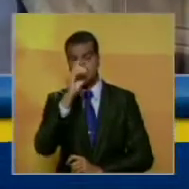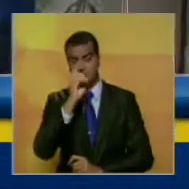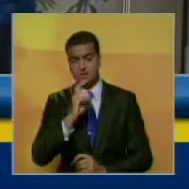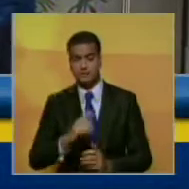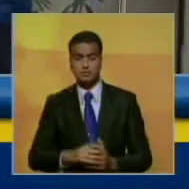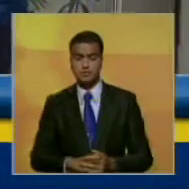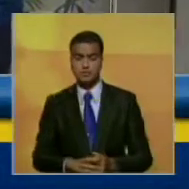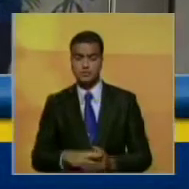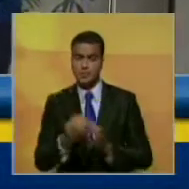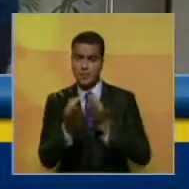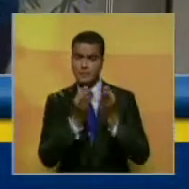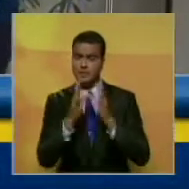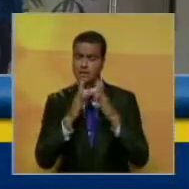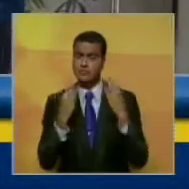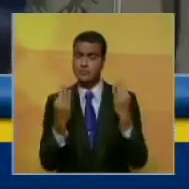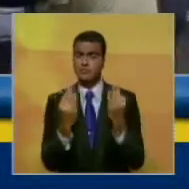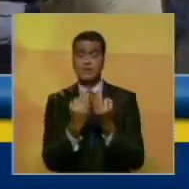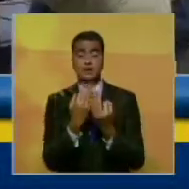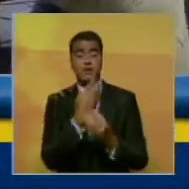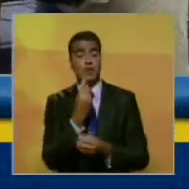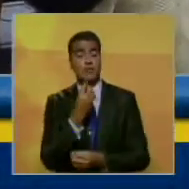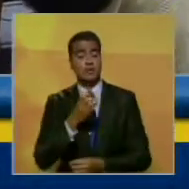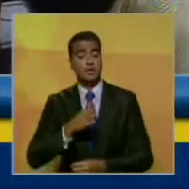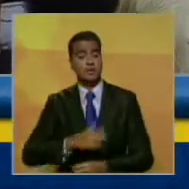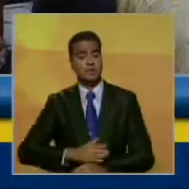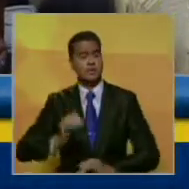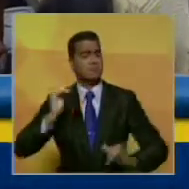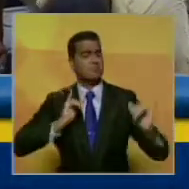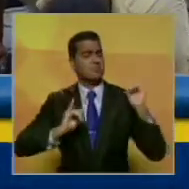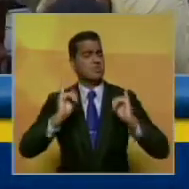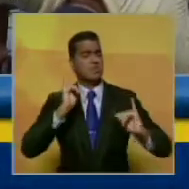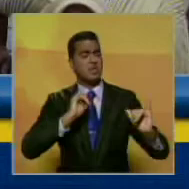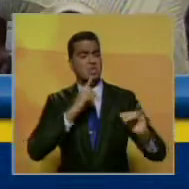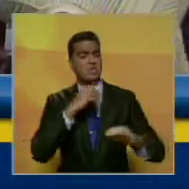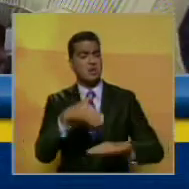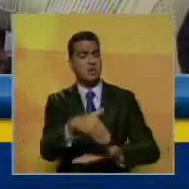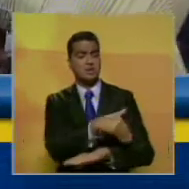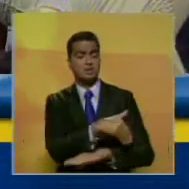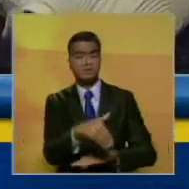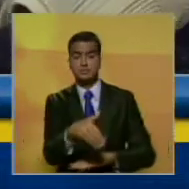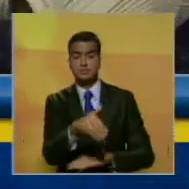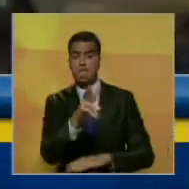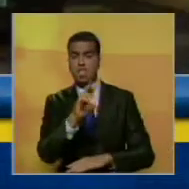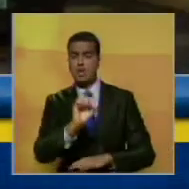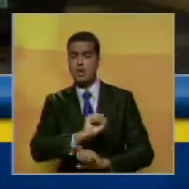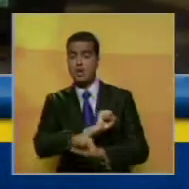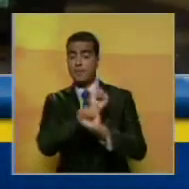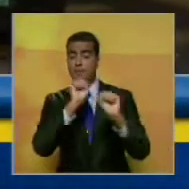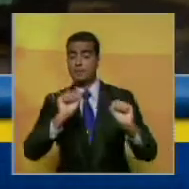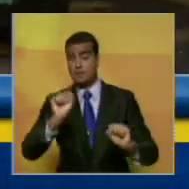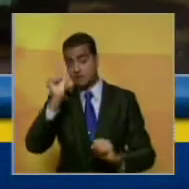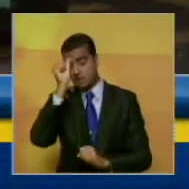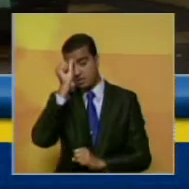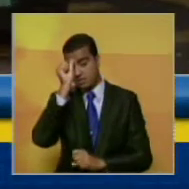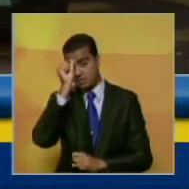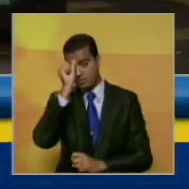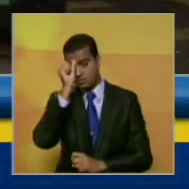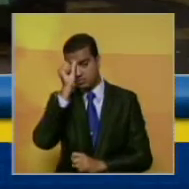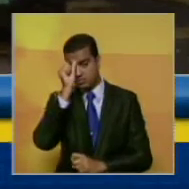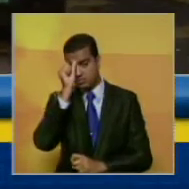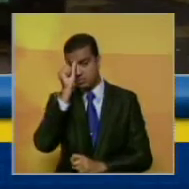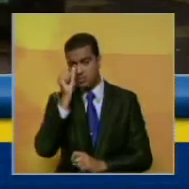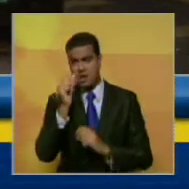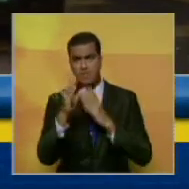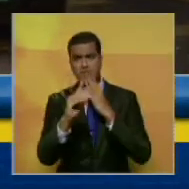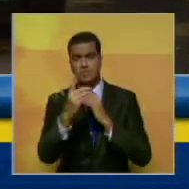años. Según cuentan sus familiares, el joven se encontraba disfrutando en una fiesta callejera. A las 2 de la madrugada del domingo le reclamó a una